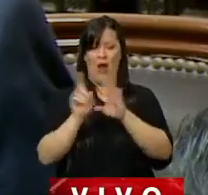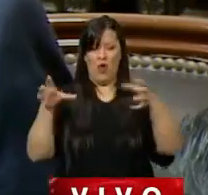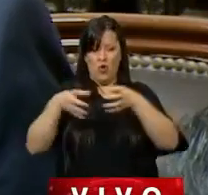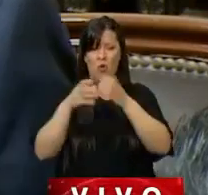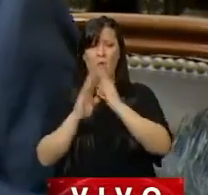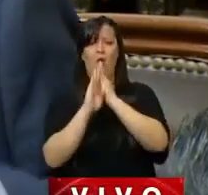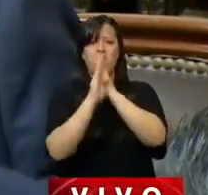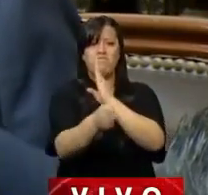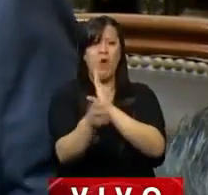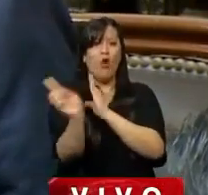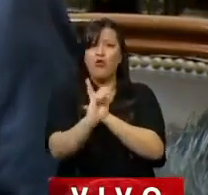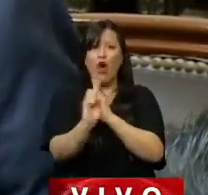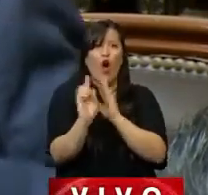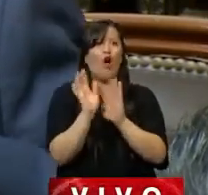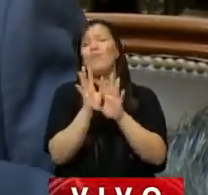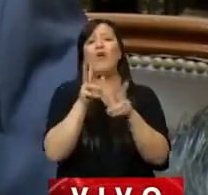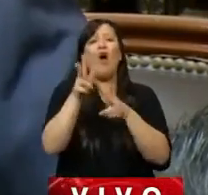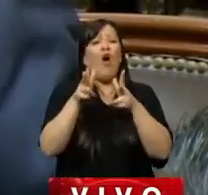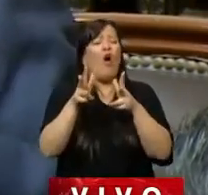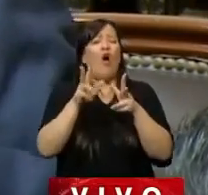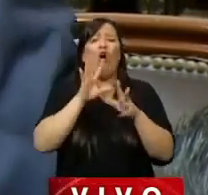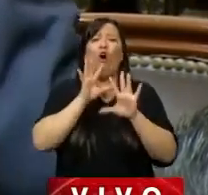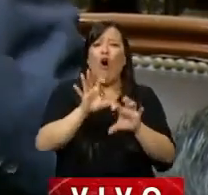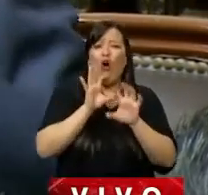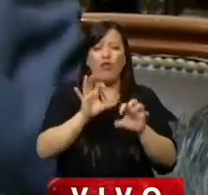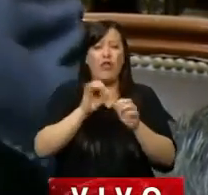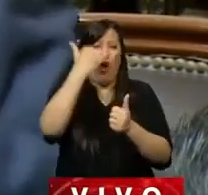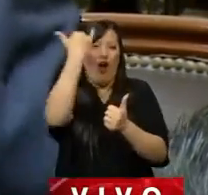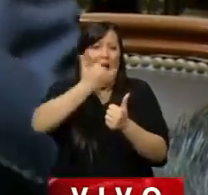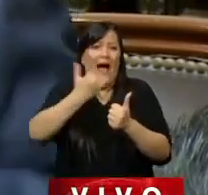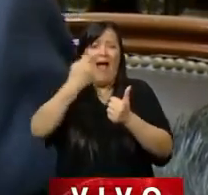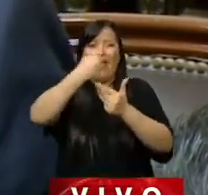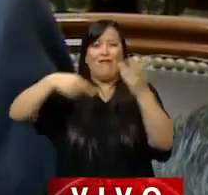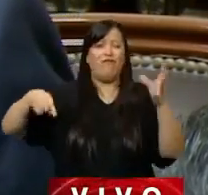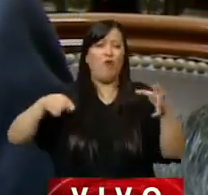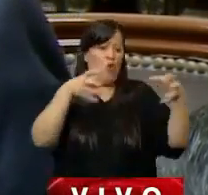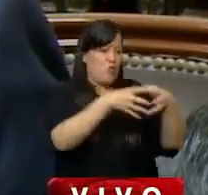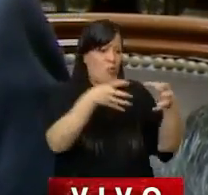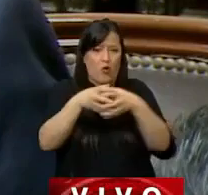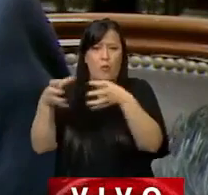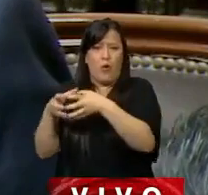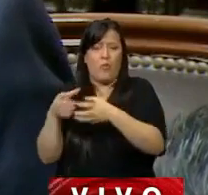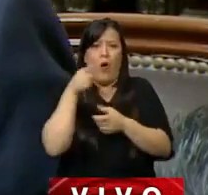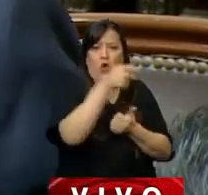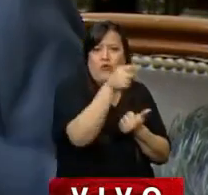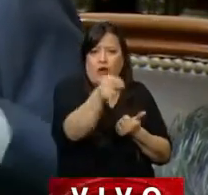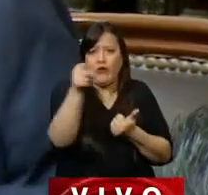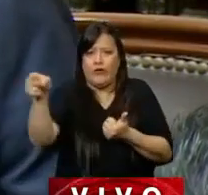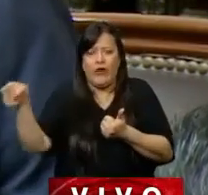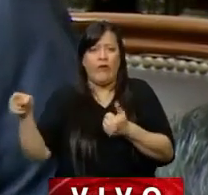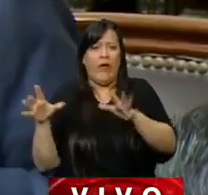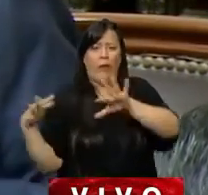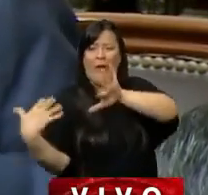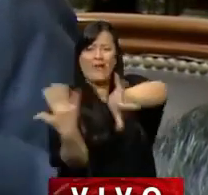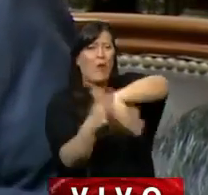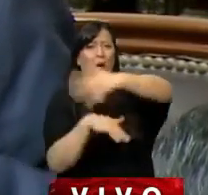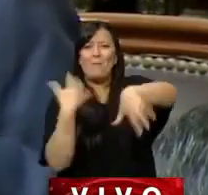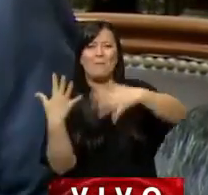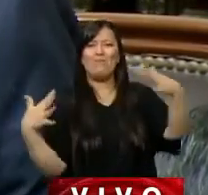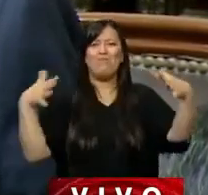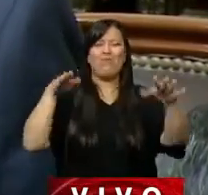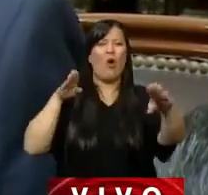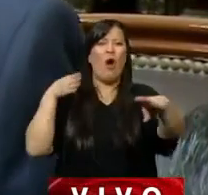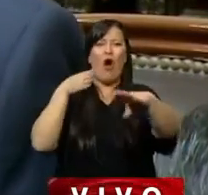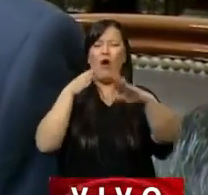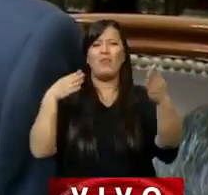unidireccionales. Son discursos de odio que por lo menos son multi o bi o multidireccionales Y son discursos de odio que surgen